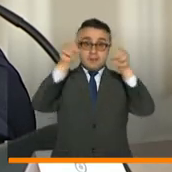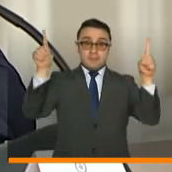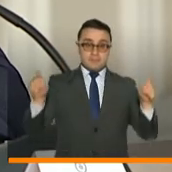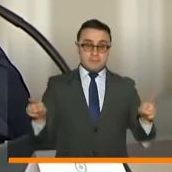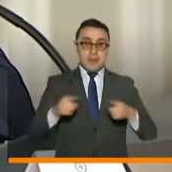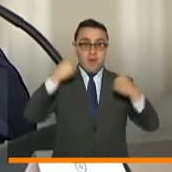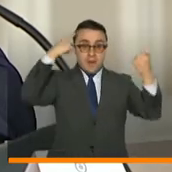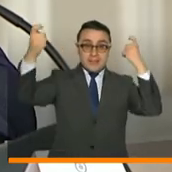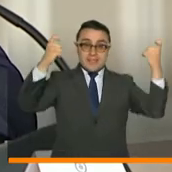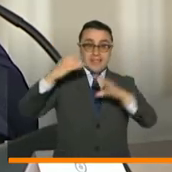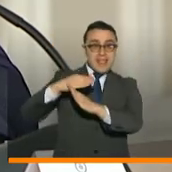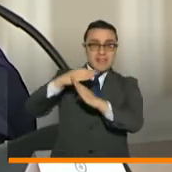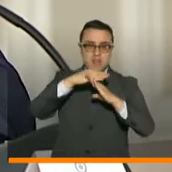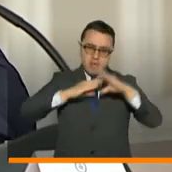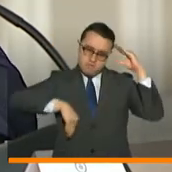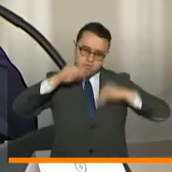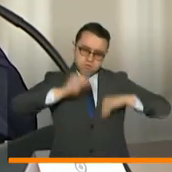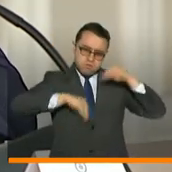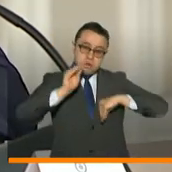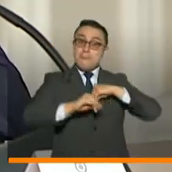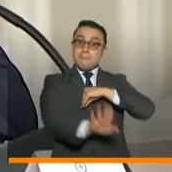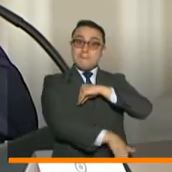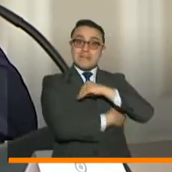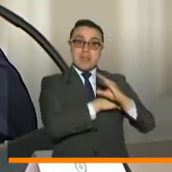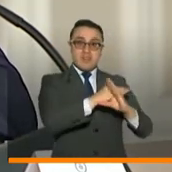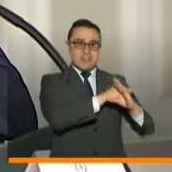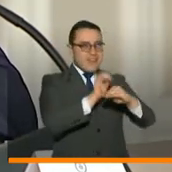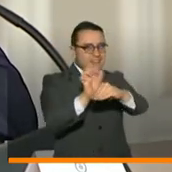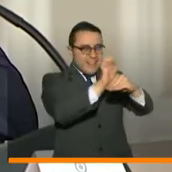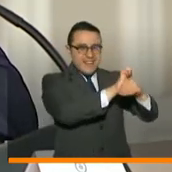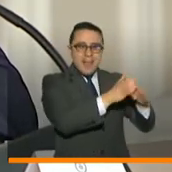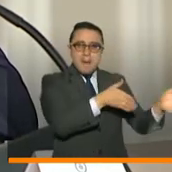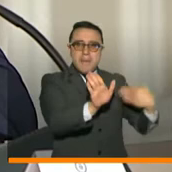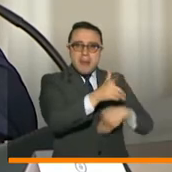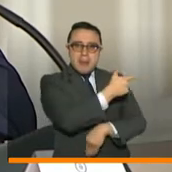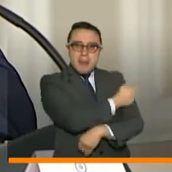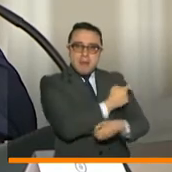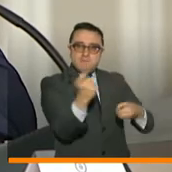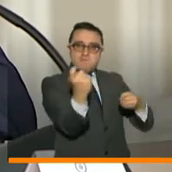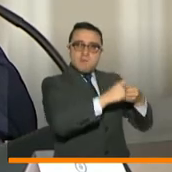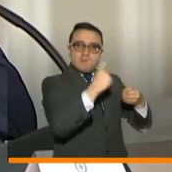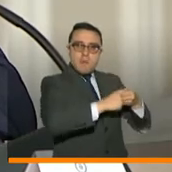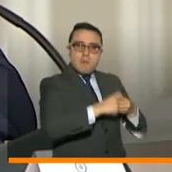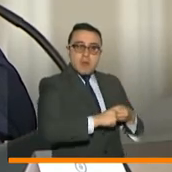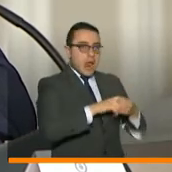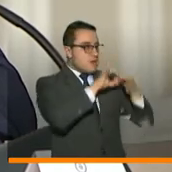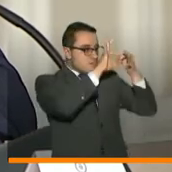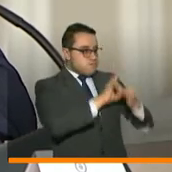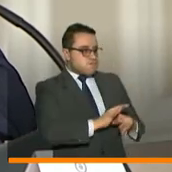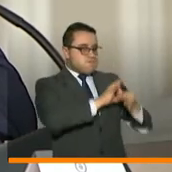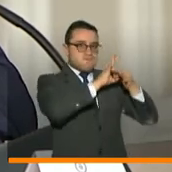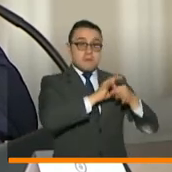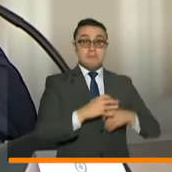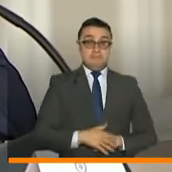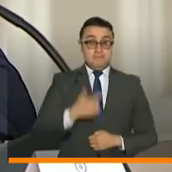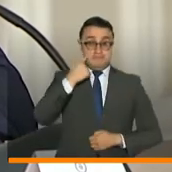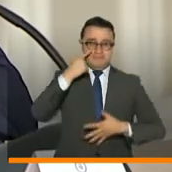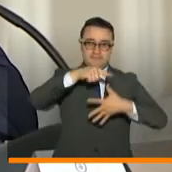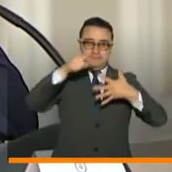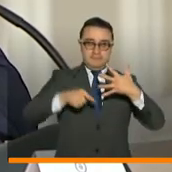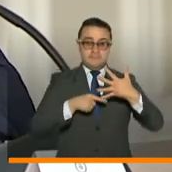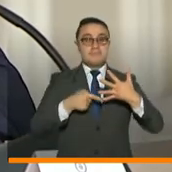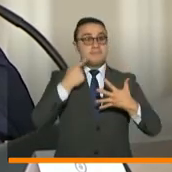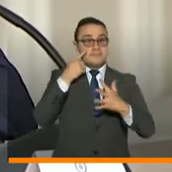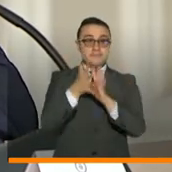con el ministerio de salud y con todas las entidades que harán parte del plan de vacunación tiene cinco componentes presidente el primero de ellos por